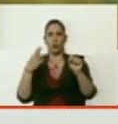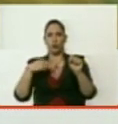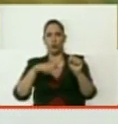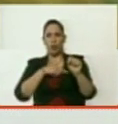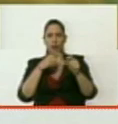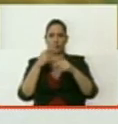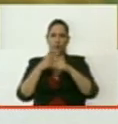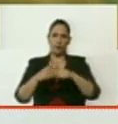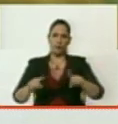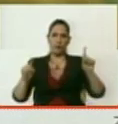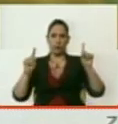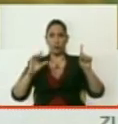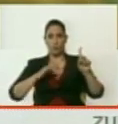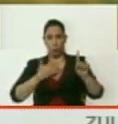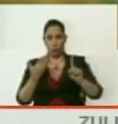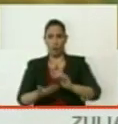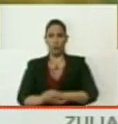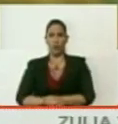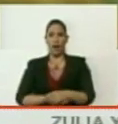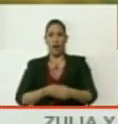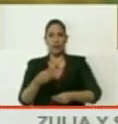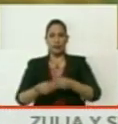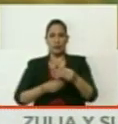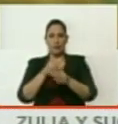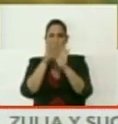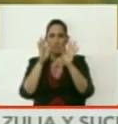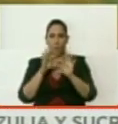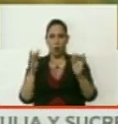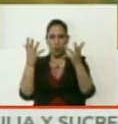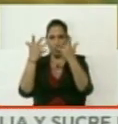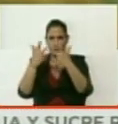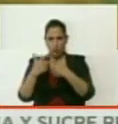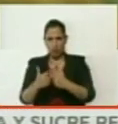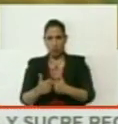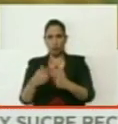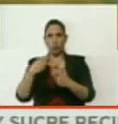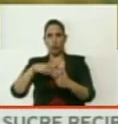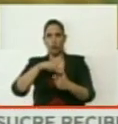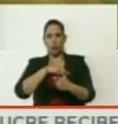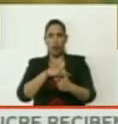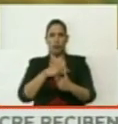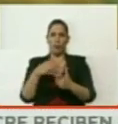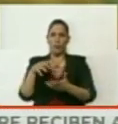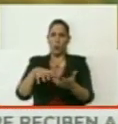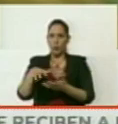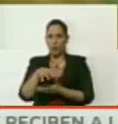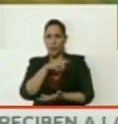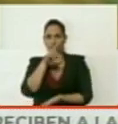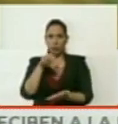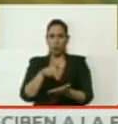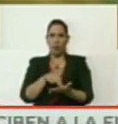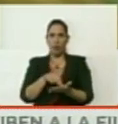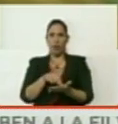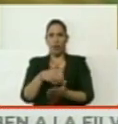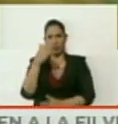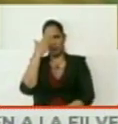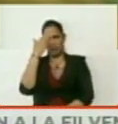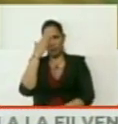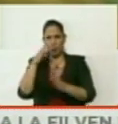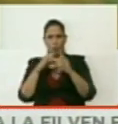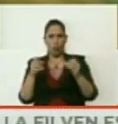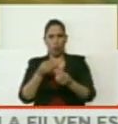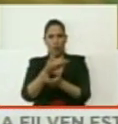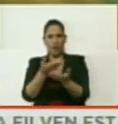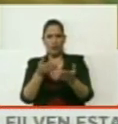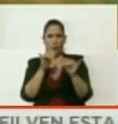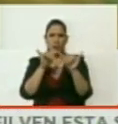diferencias, podamos generar los mecanismos de administración de nuestro conflicto nacional. Sabemos que todo esto es por el